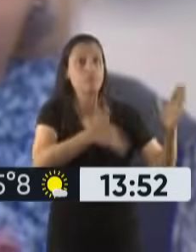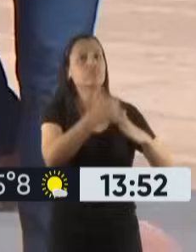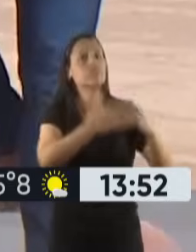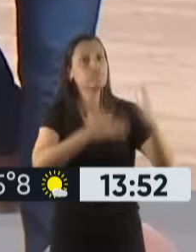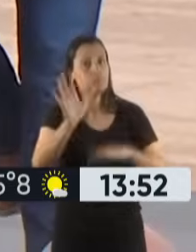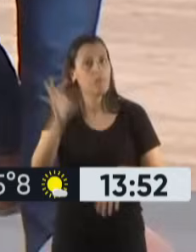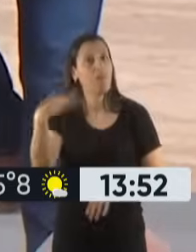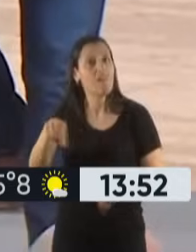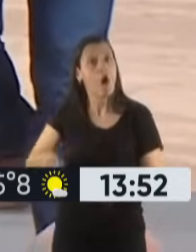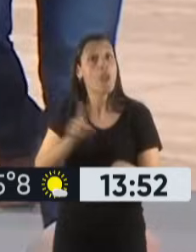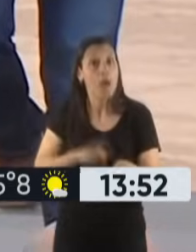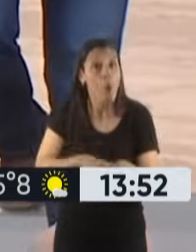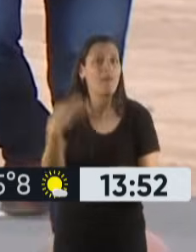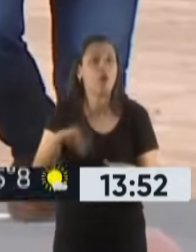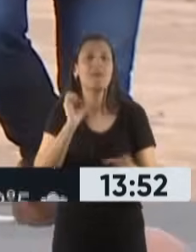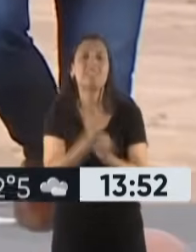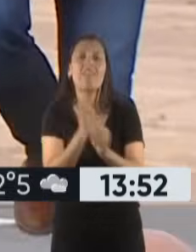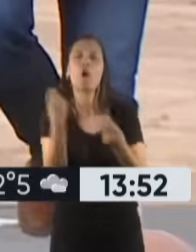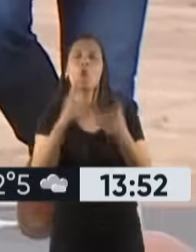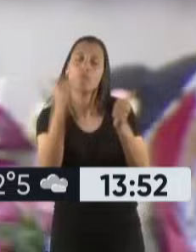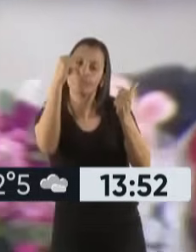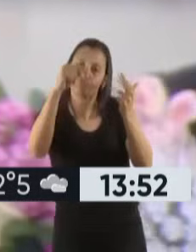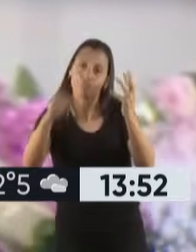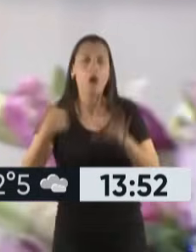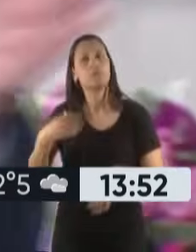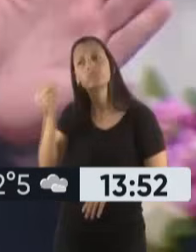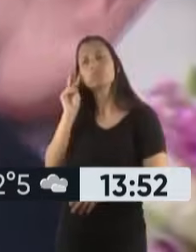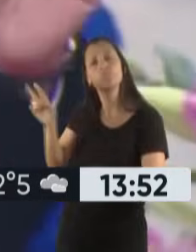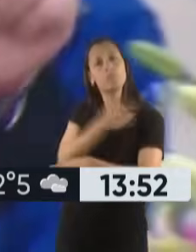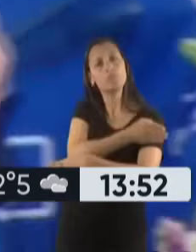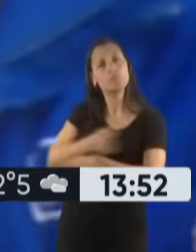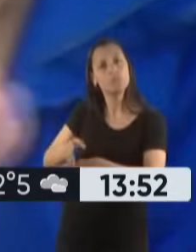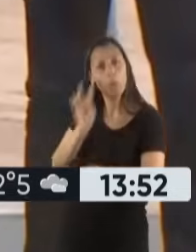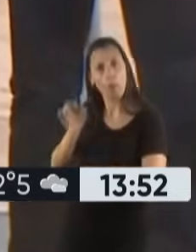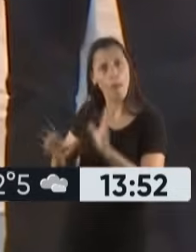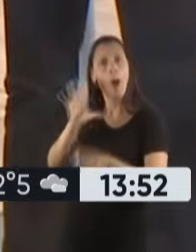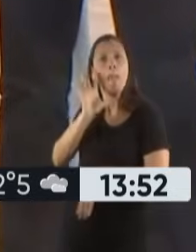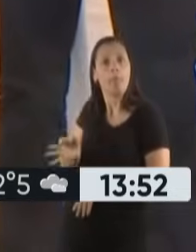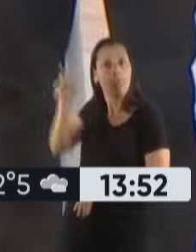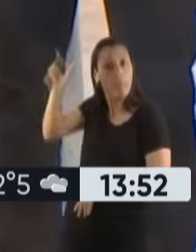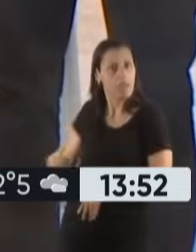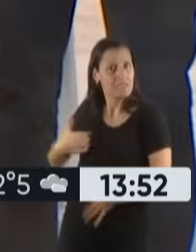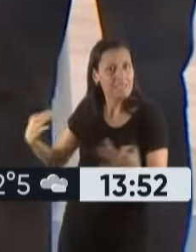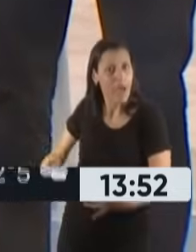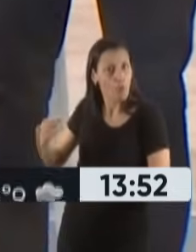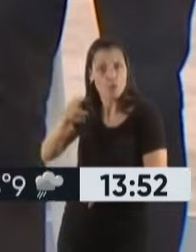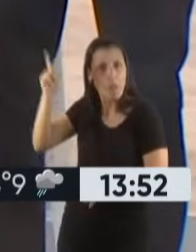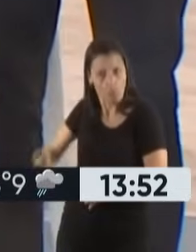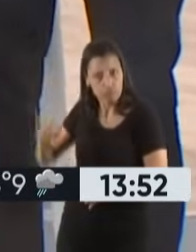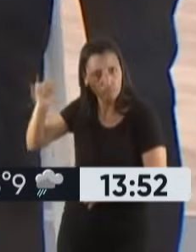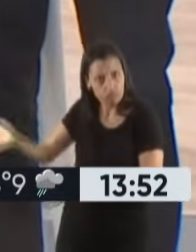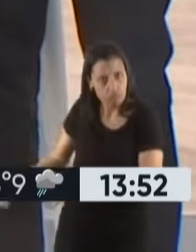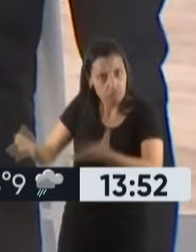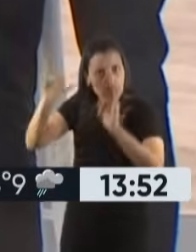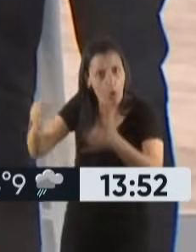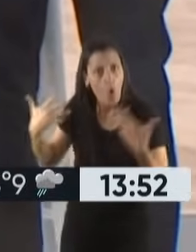Nos ponemos a trabajar así. Yo lo escuché, lo vi con tanta seguridad que le dije, metele, hermano. Si podemos hacerlo,